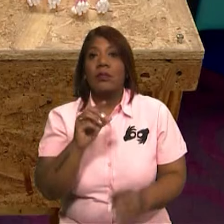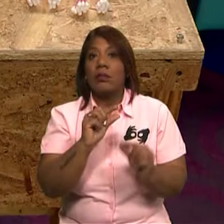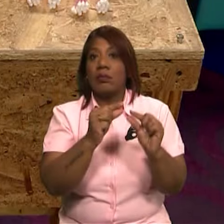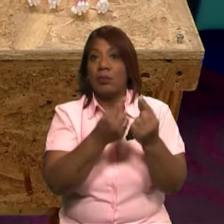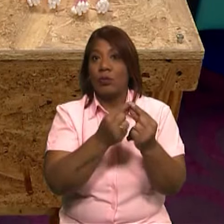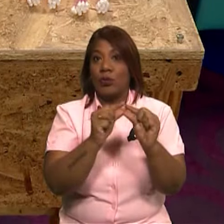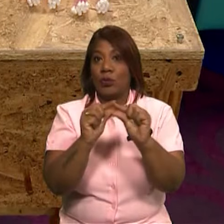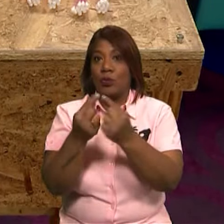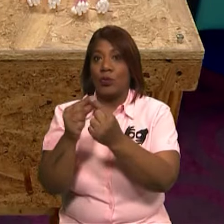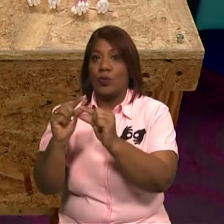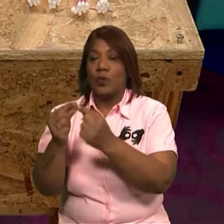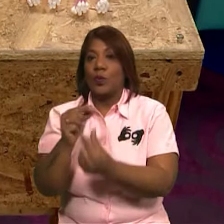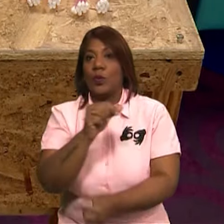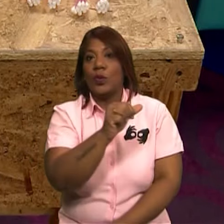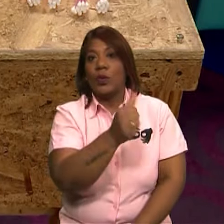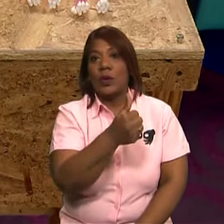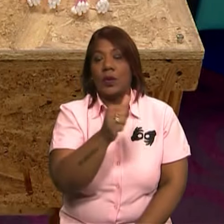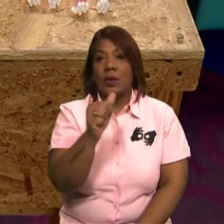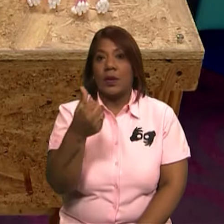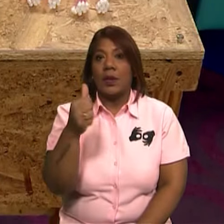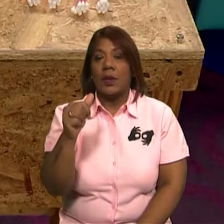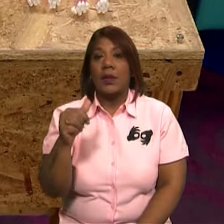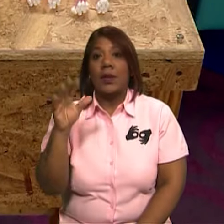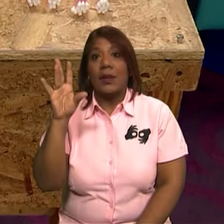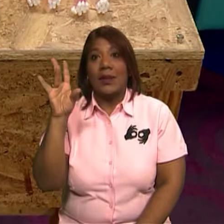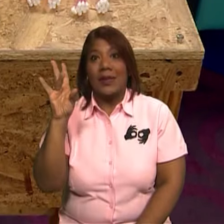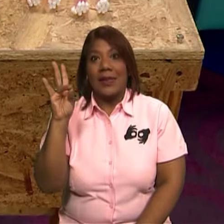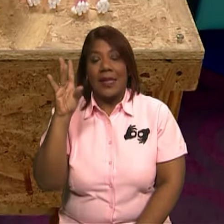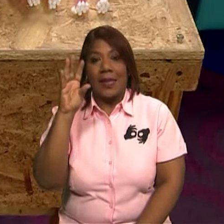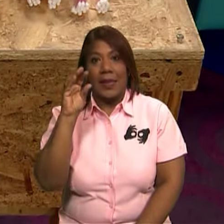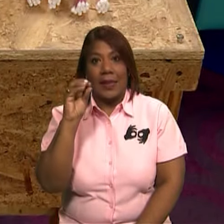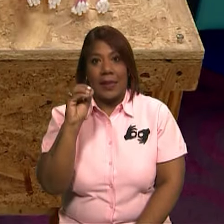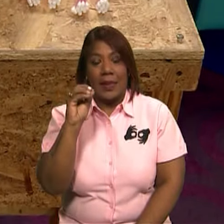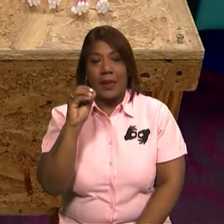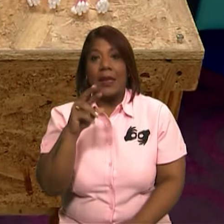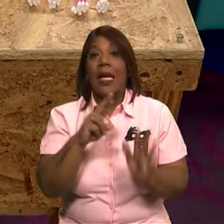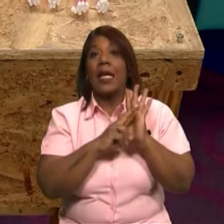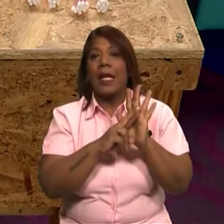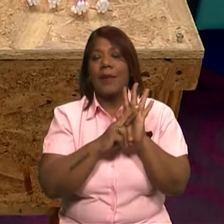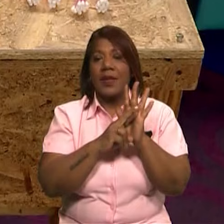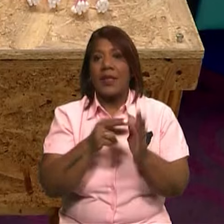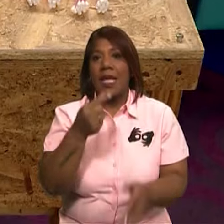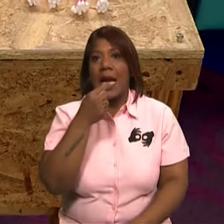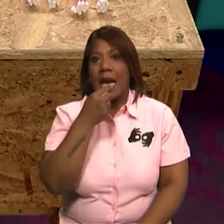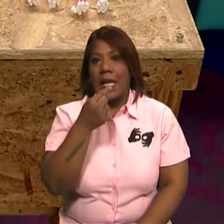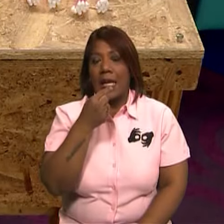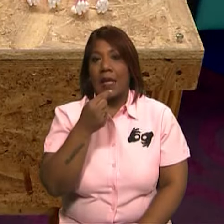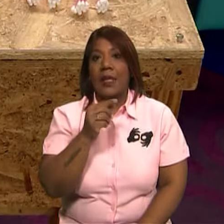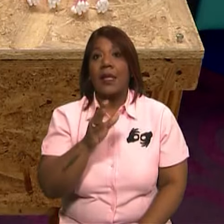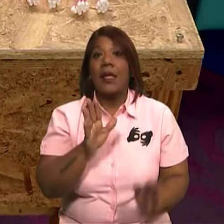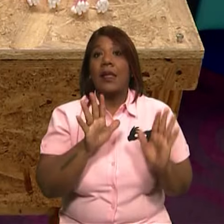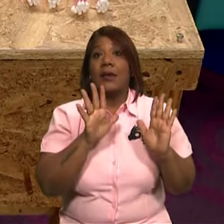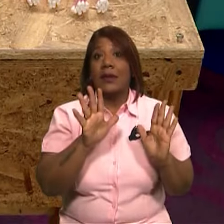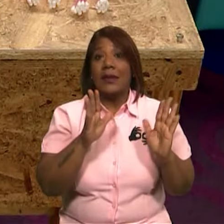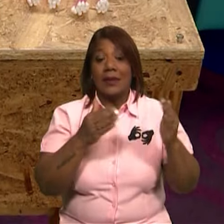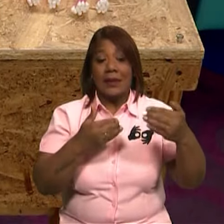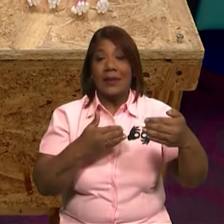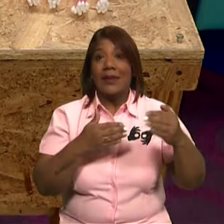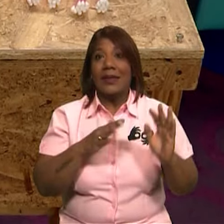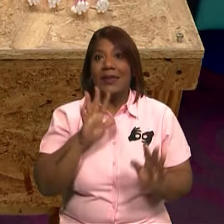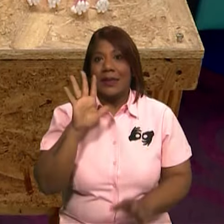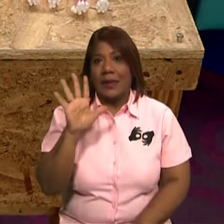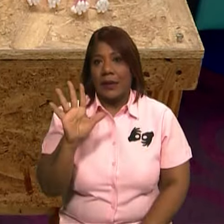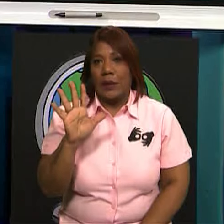10. Tenemos 70, porque cada grupo de estos tiene 10. Y tenemos 5